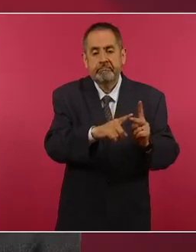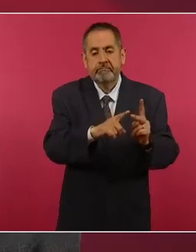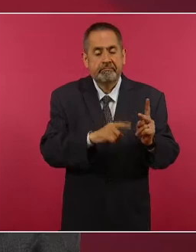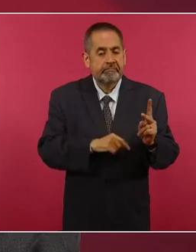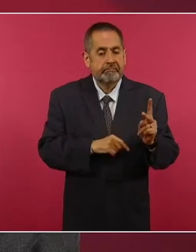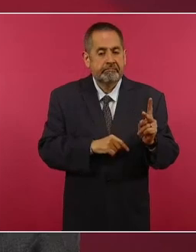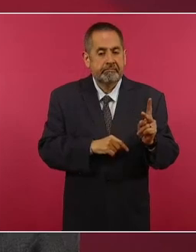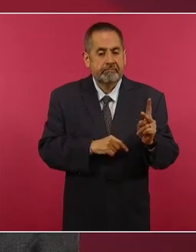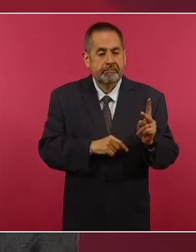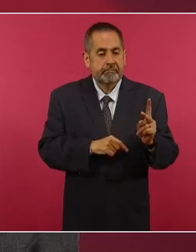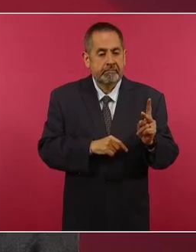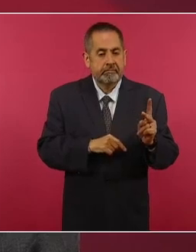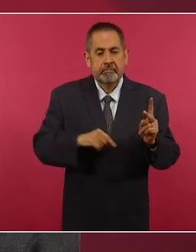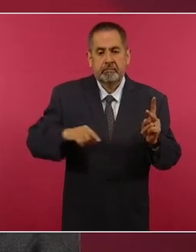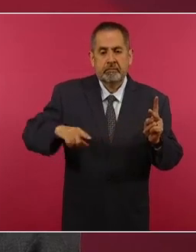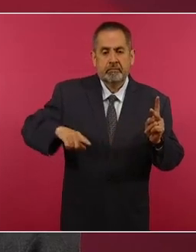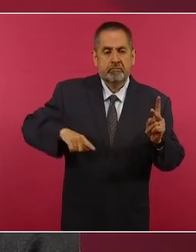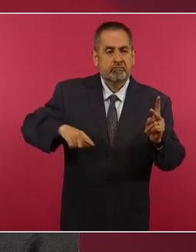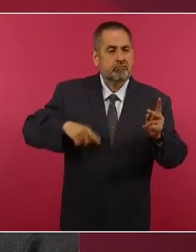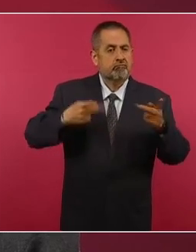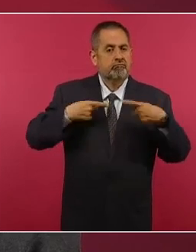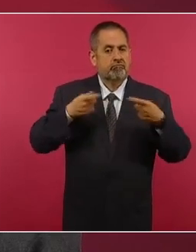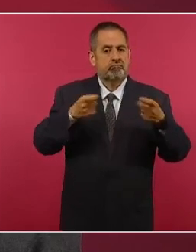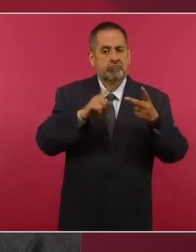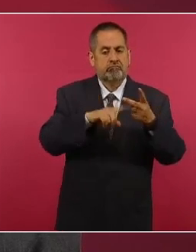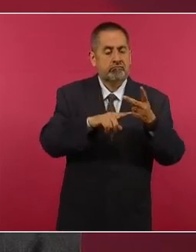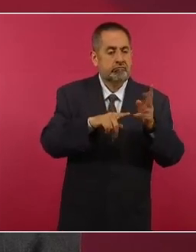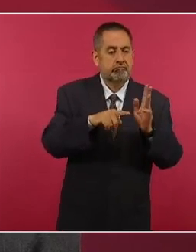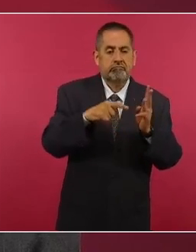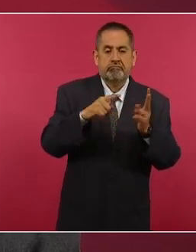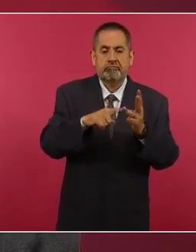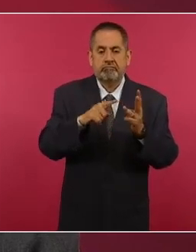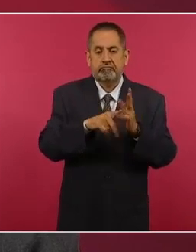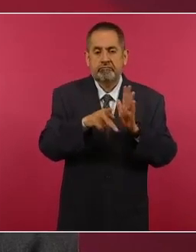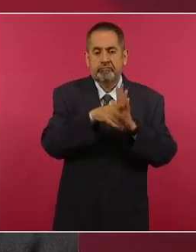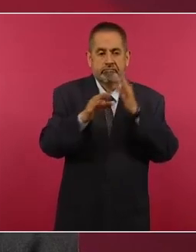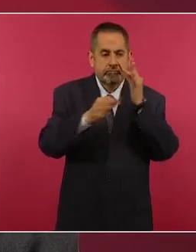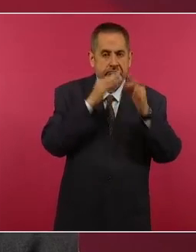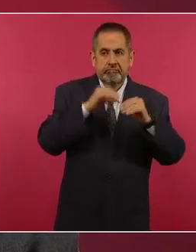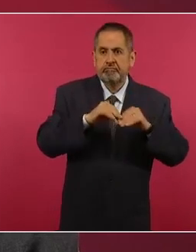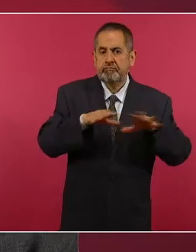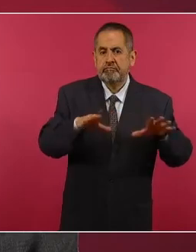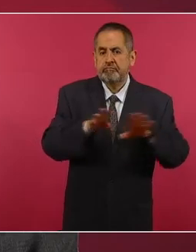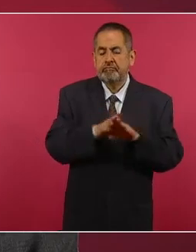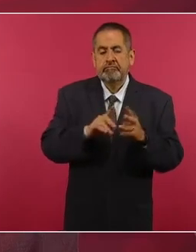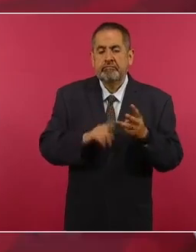los gobernantes, los medios de comunicación,